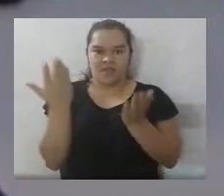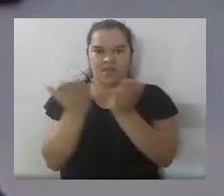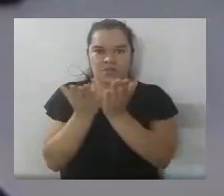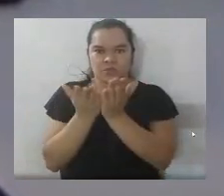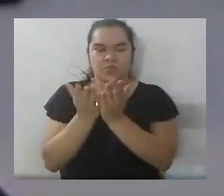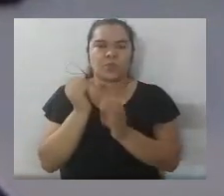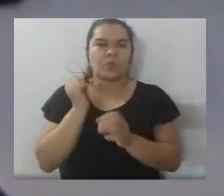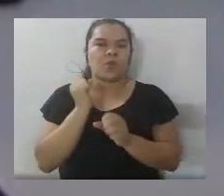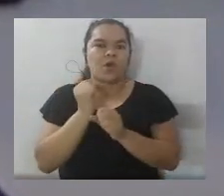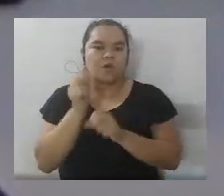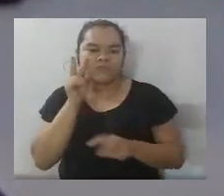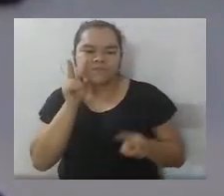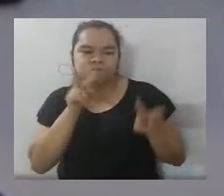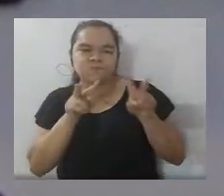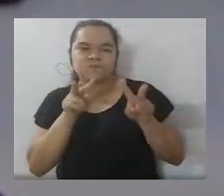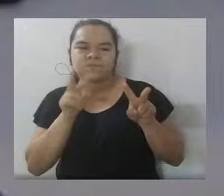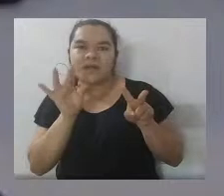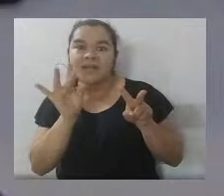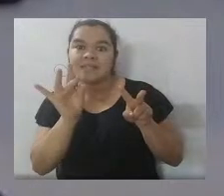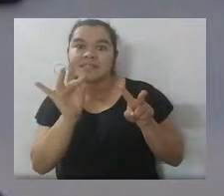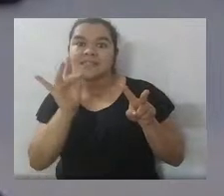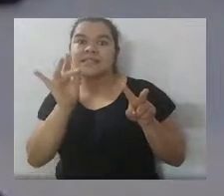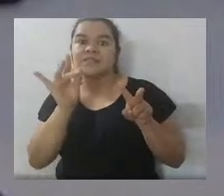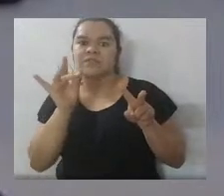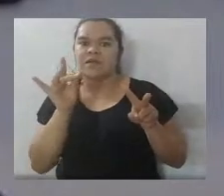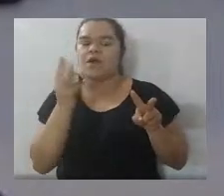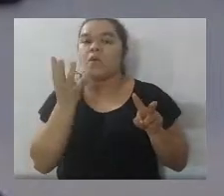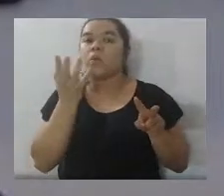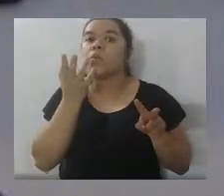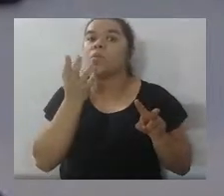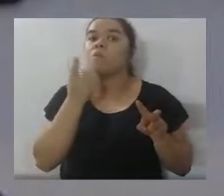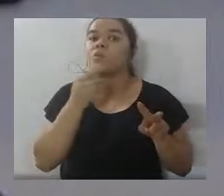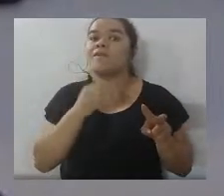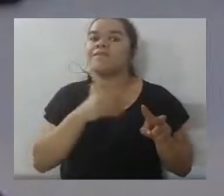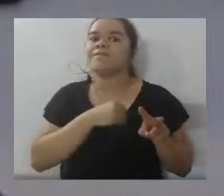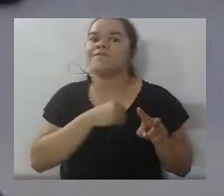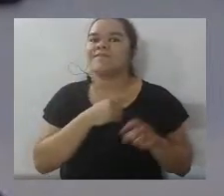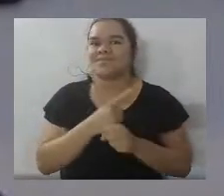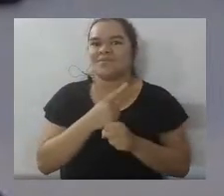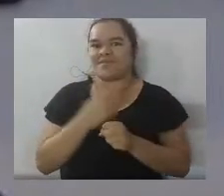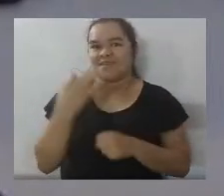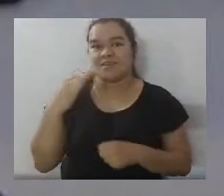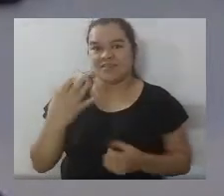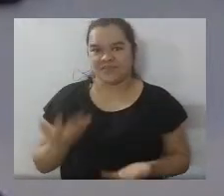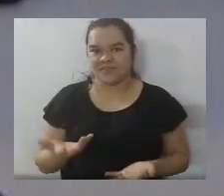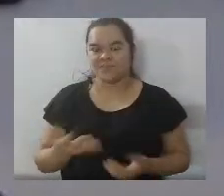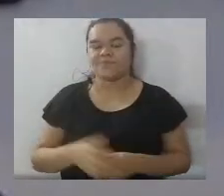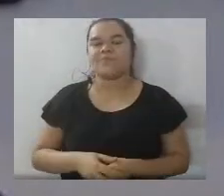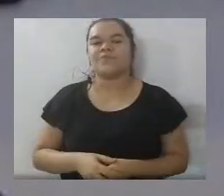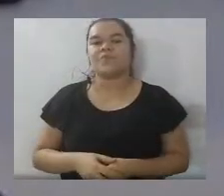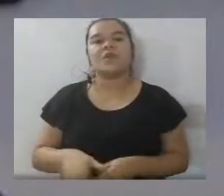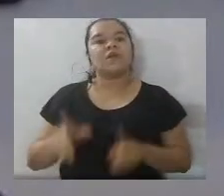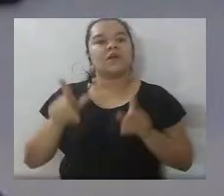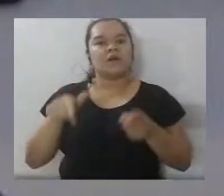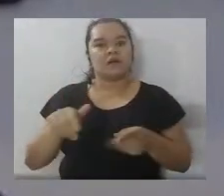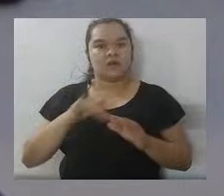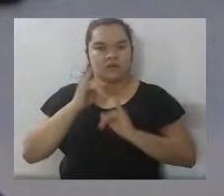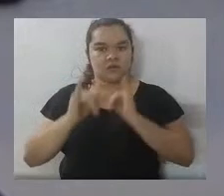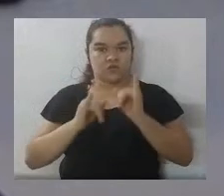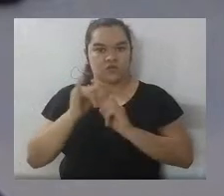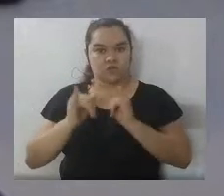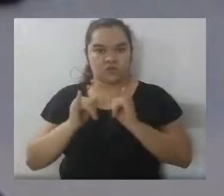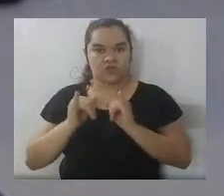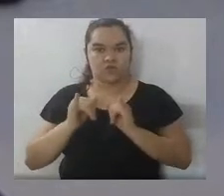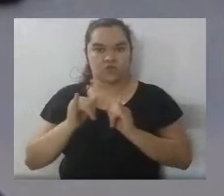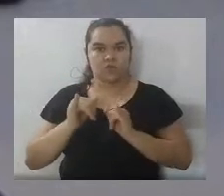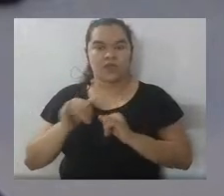menos ingresar a la universidad. Como quiero comentarles también que estamos ubicados en el campus de